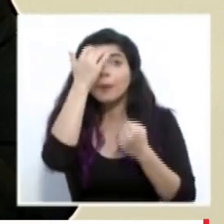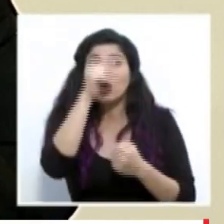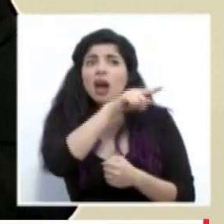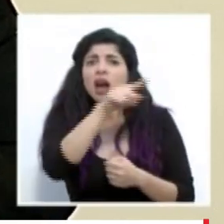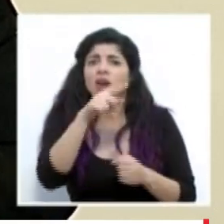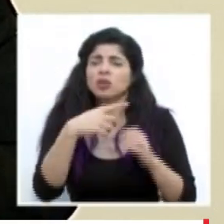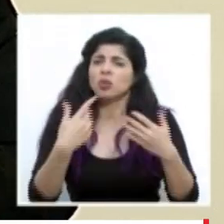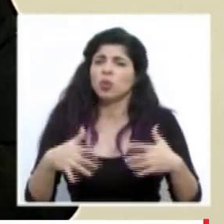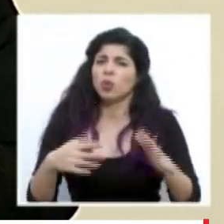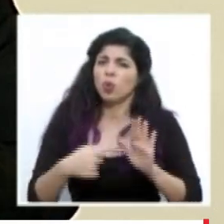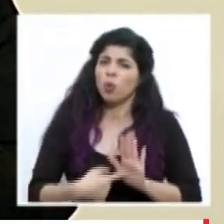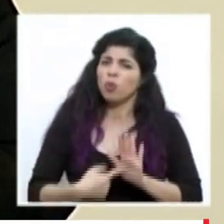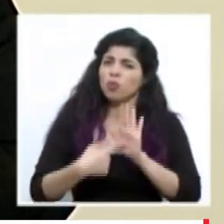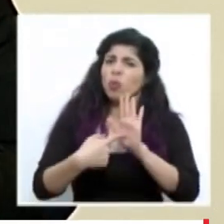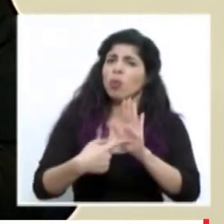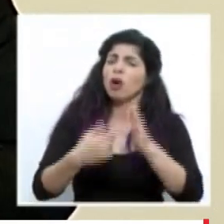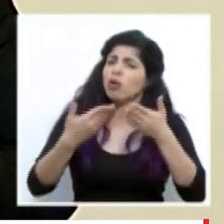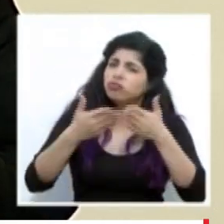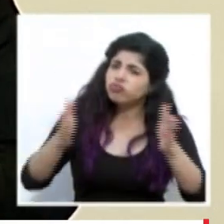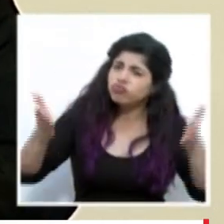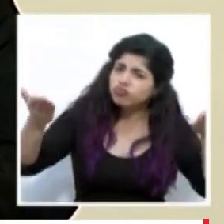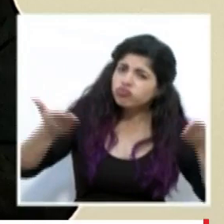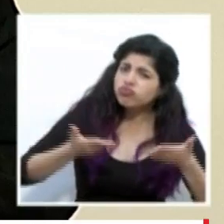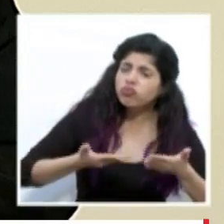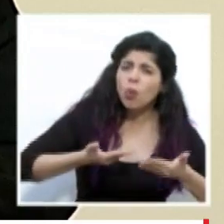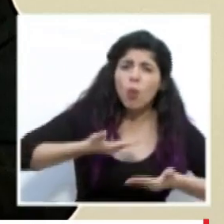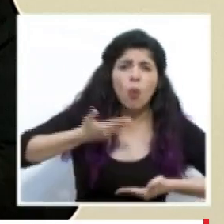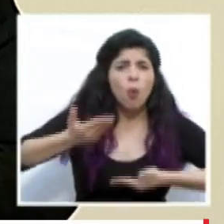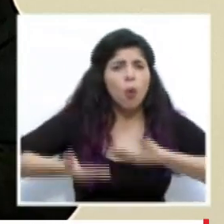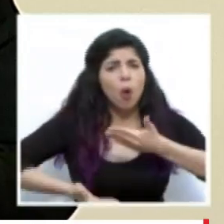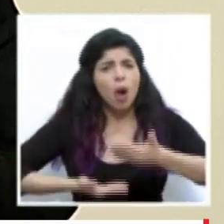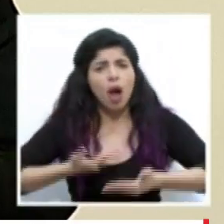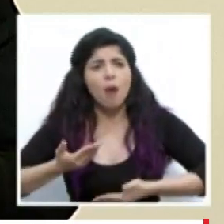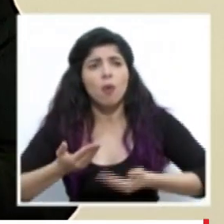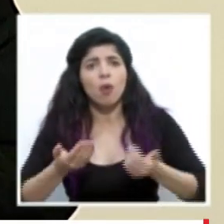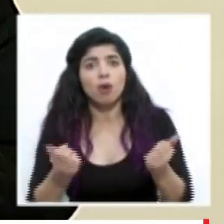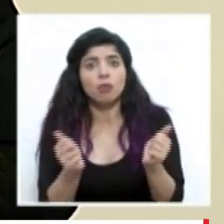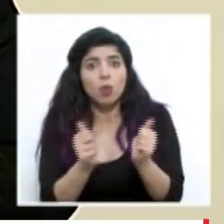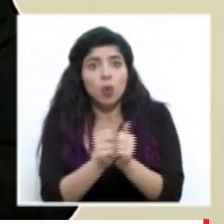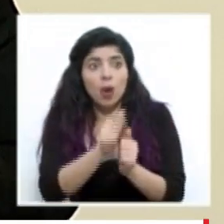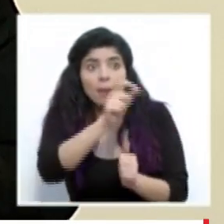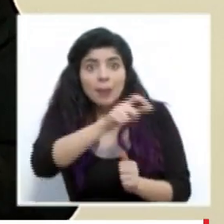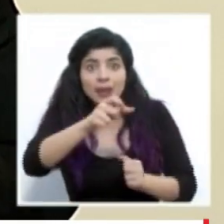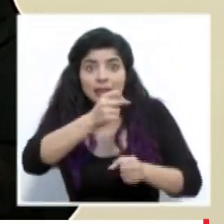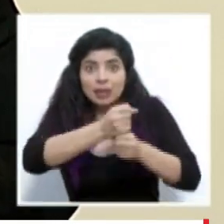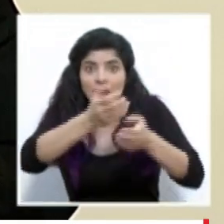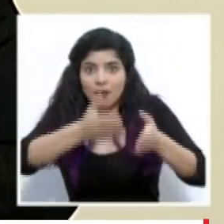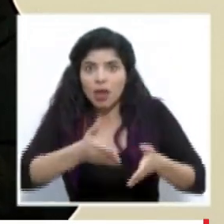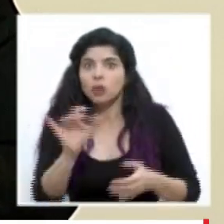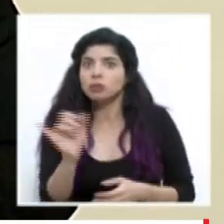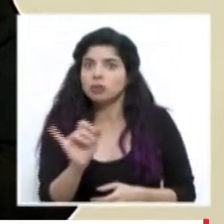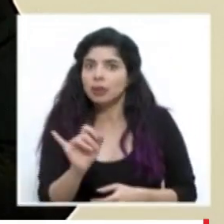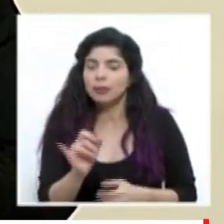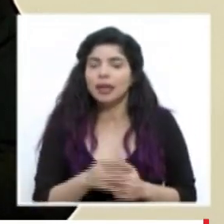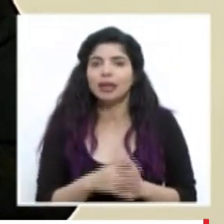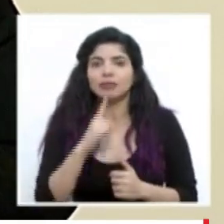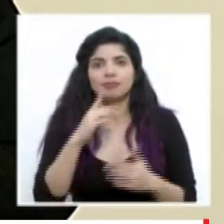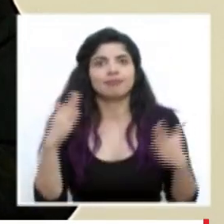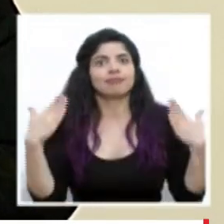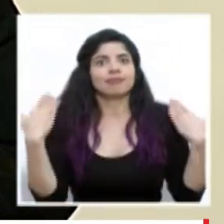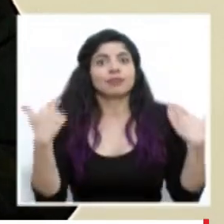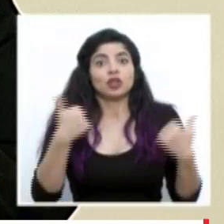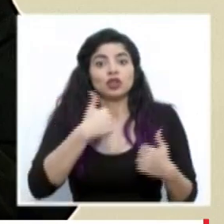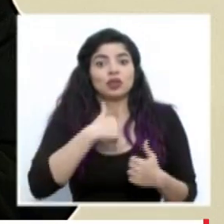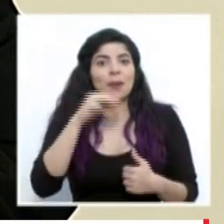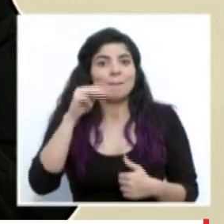se han mostrado súper abiertos, súper colaboradores, en conjunto también con el personal del hospital. Da gusto,